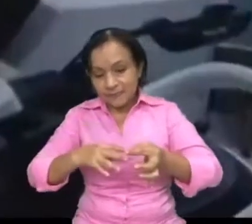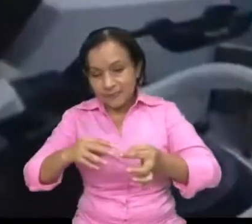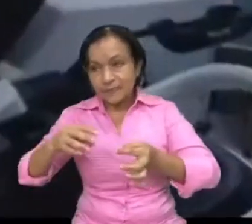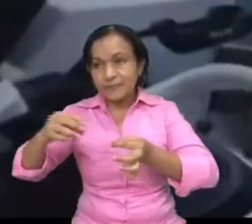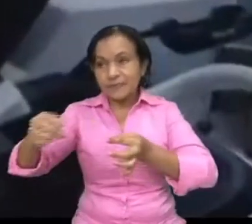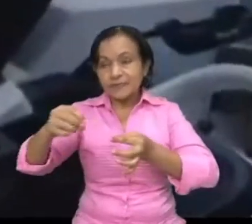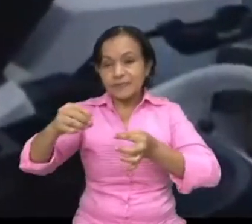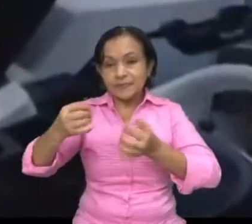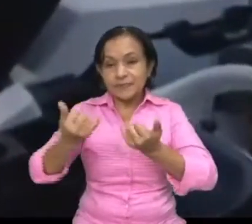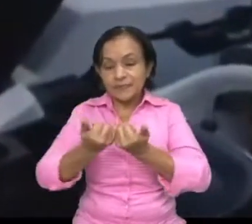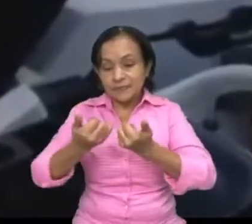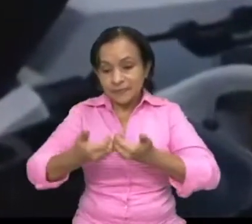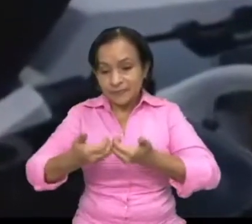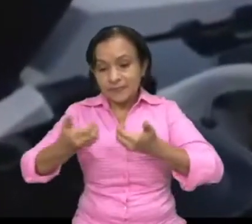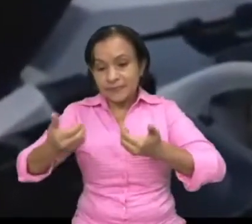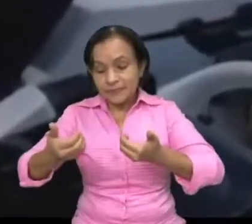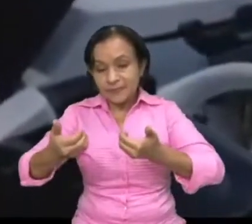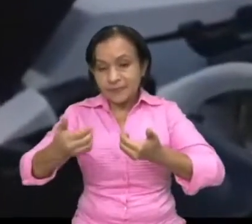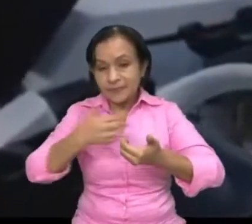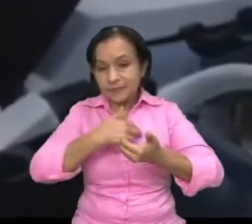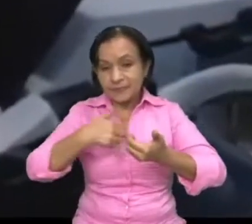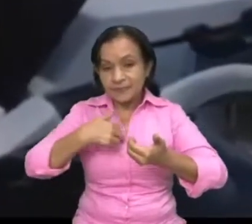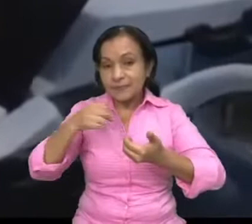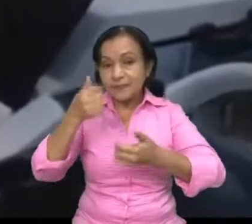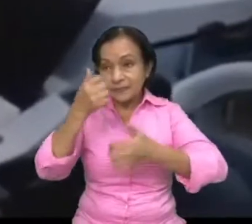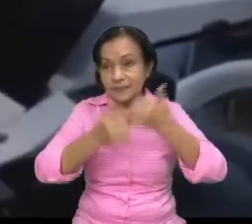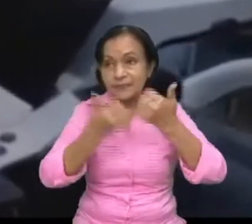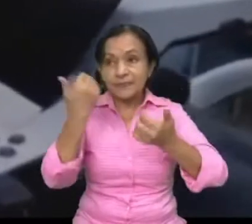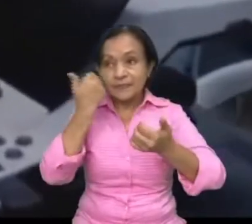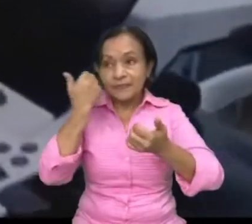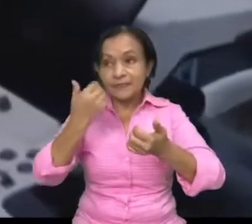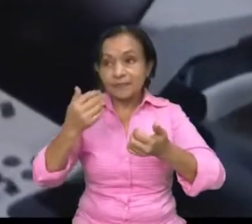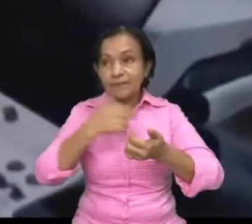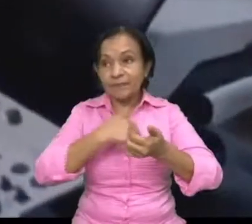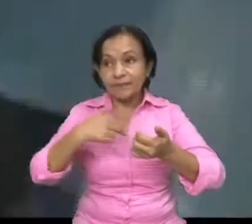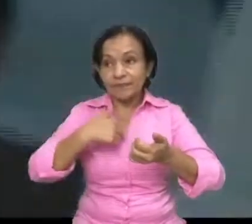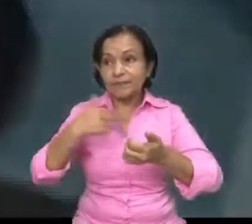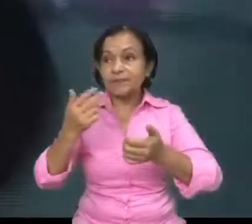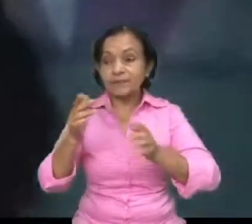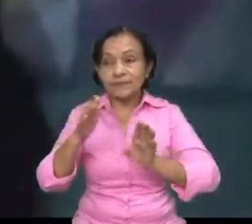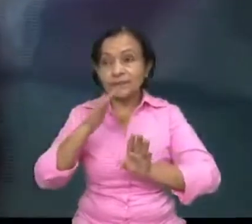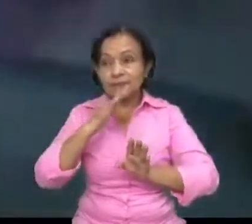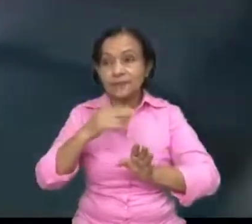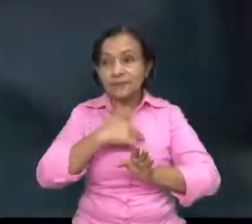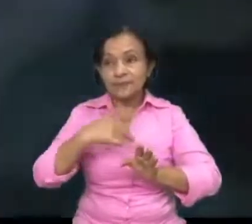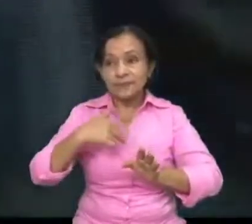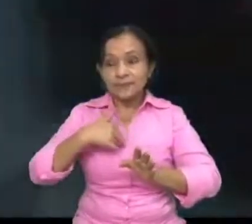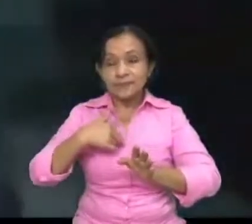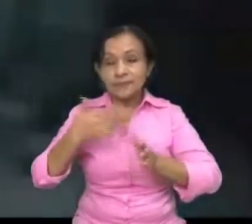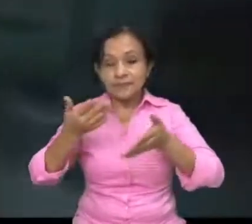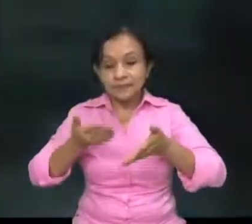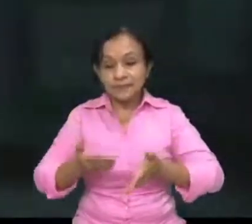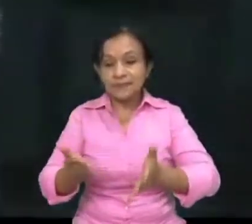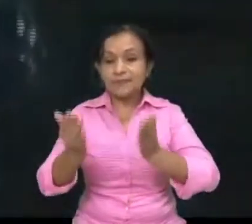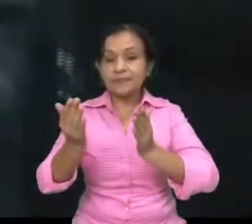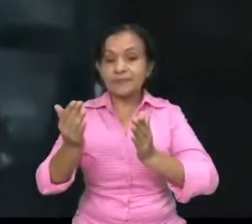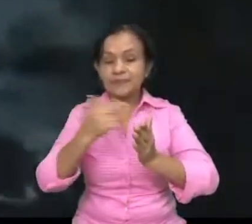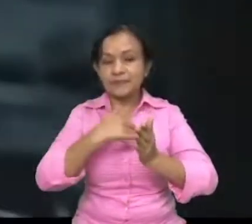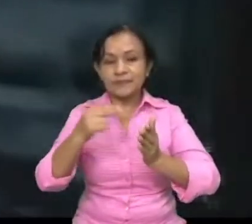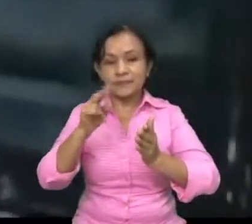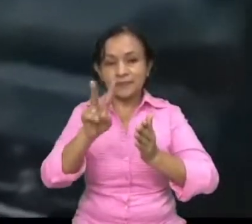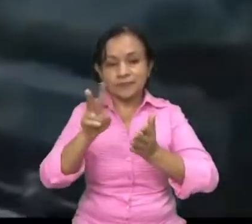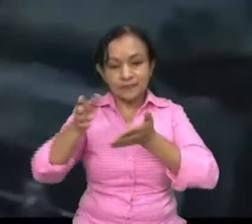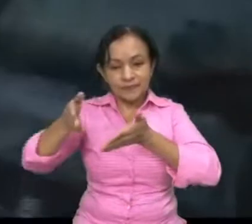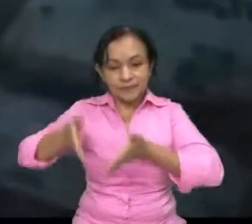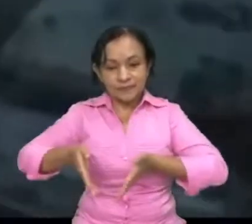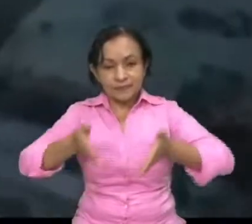extirpación del tumor o la separación de la placenta, que es otra patología muy frecuente, los gemelos que están complicados. Los embarazos gemelares, que se